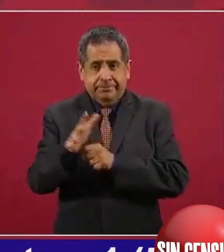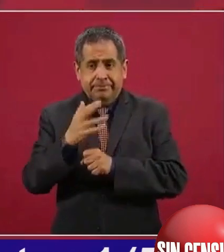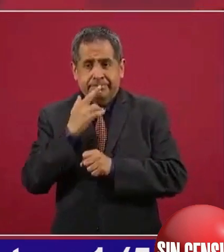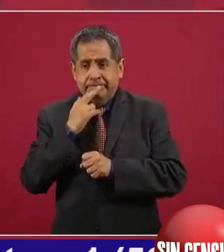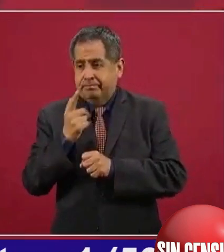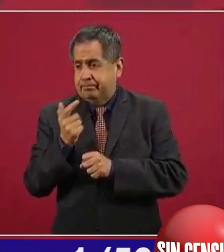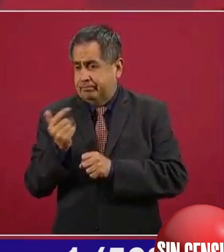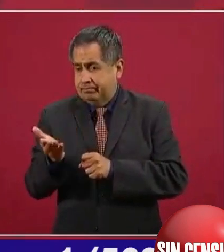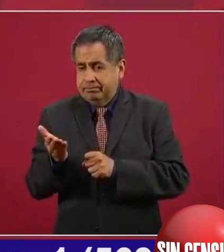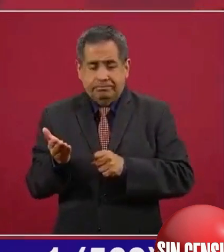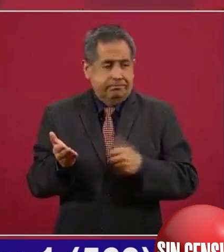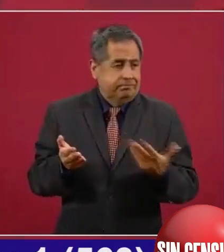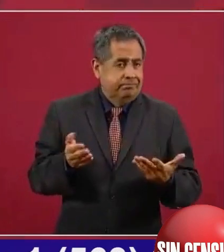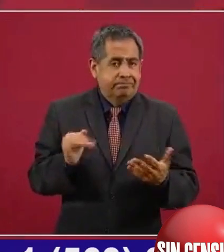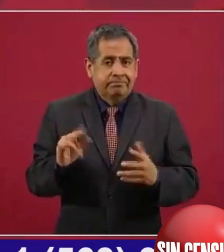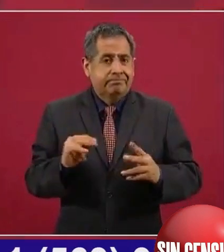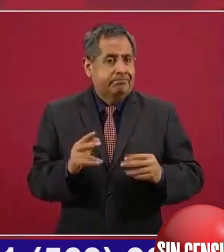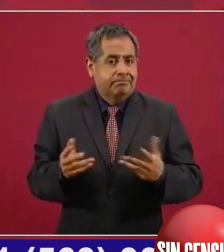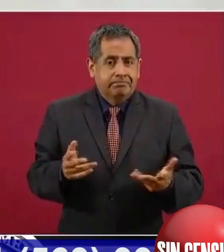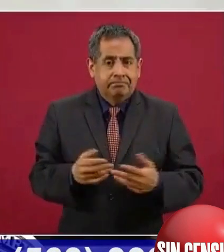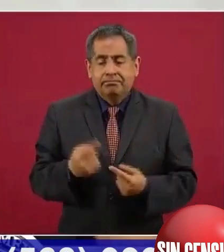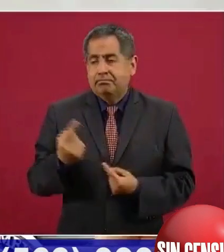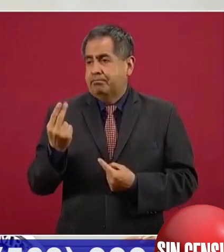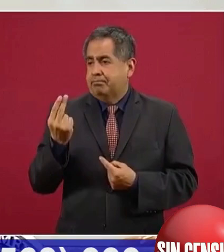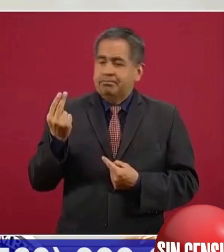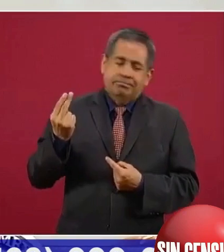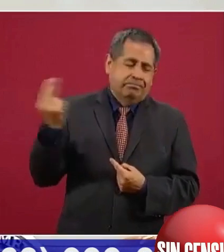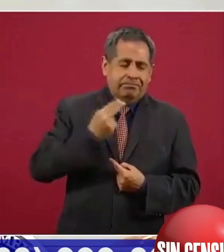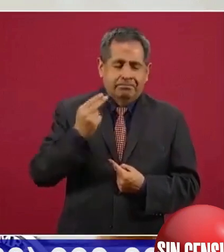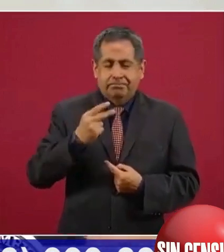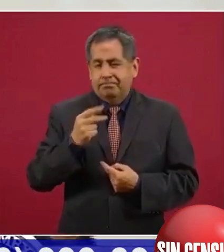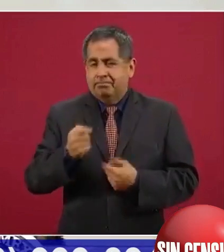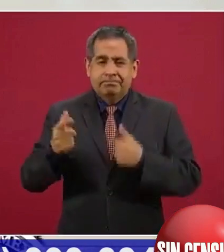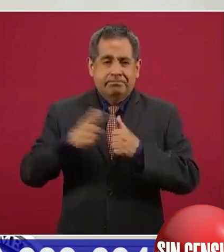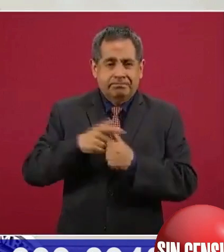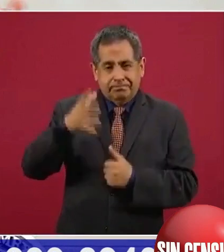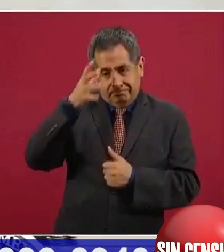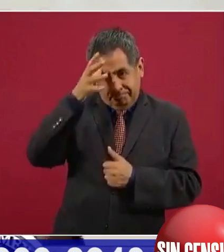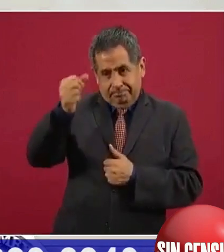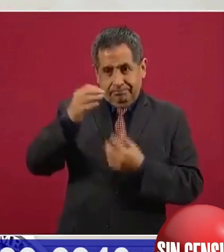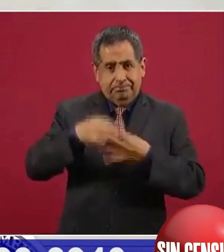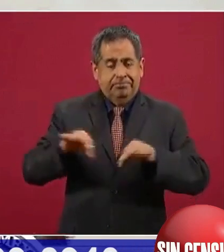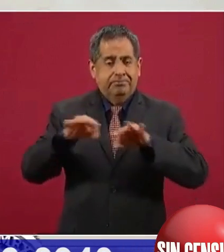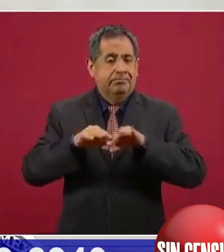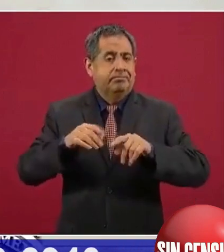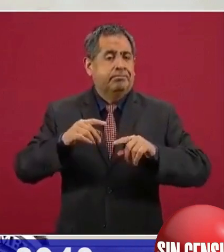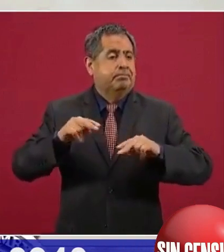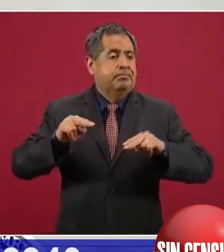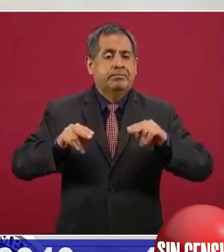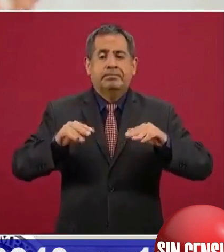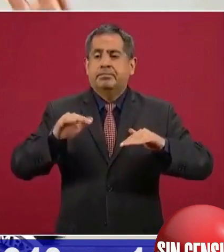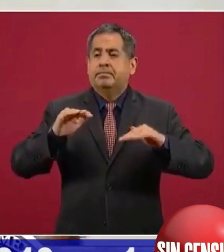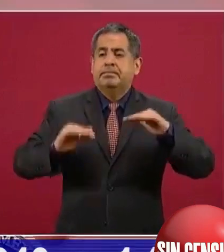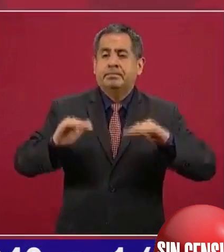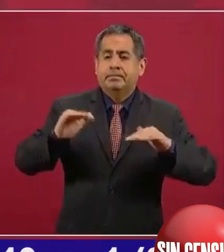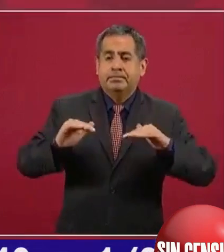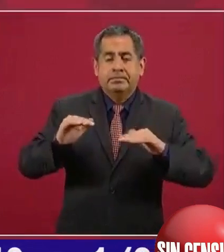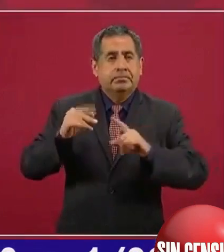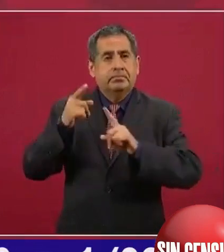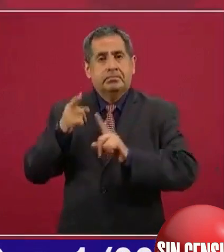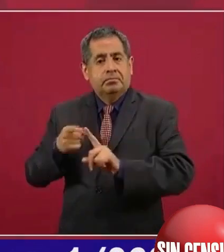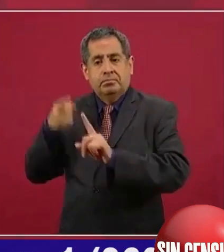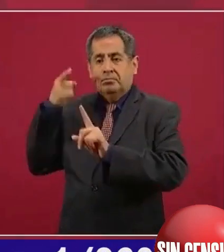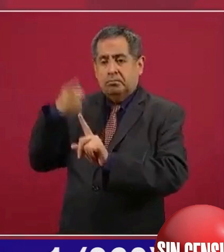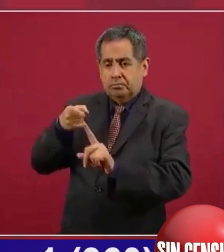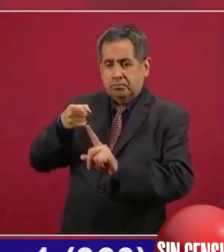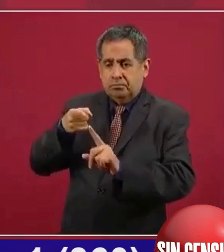asunto requiere nuevamente el concepto básico que hemos dicho, tener un balance entre el propósito primario,